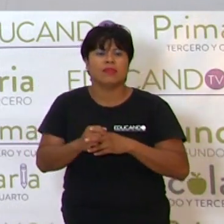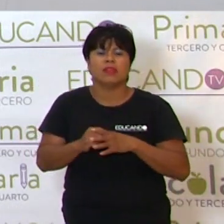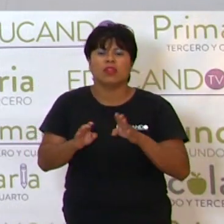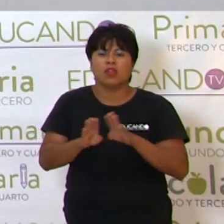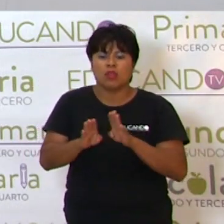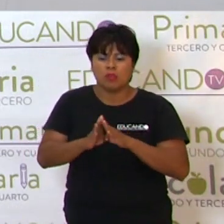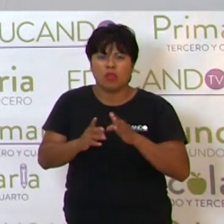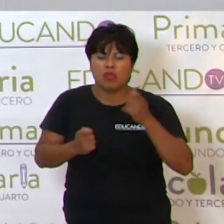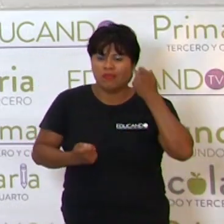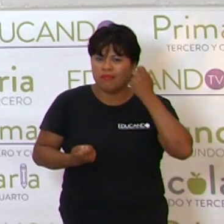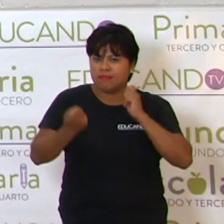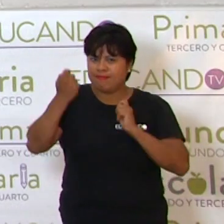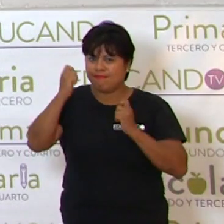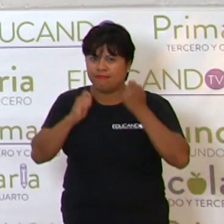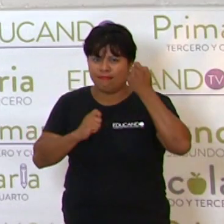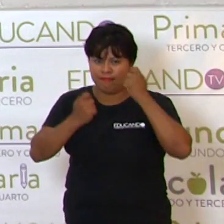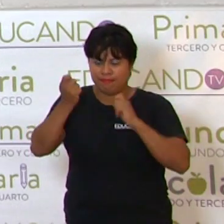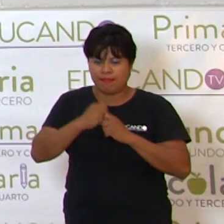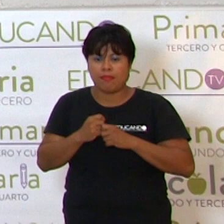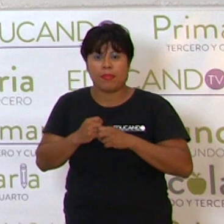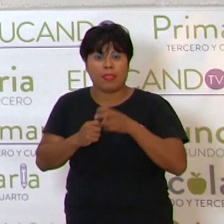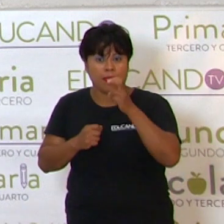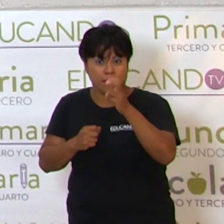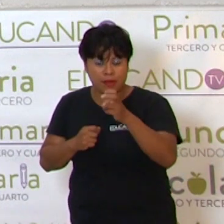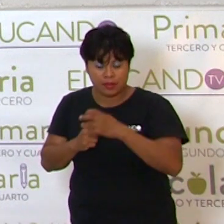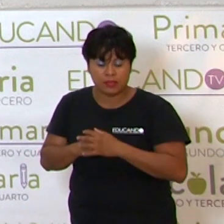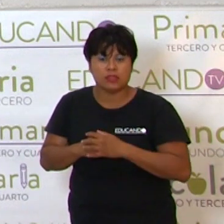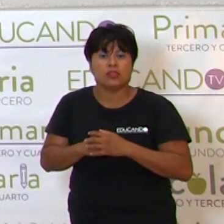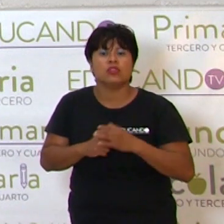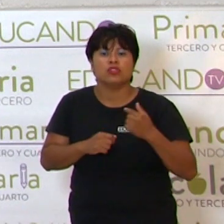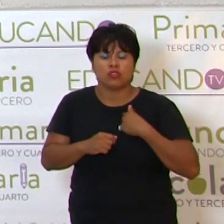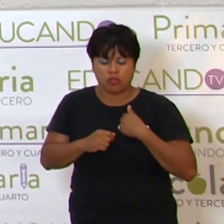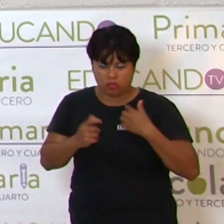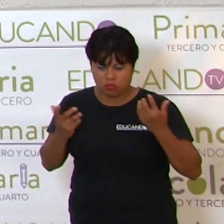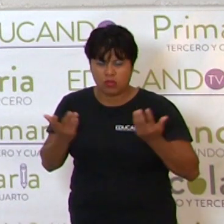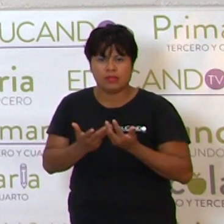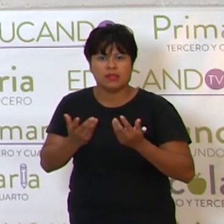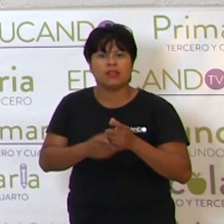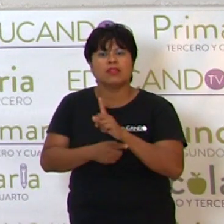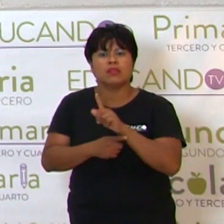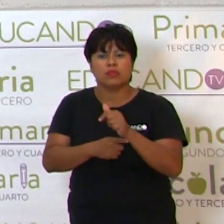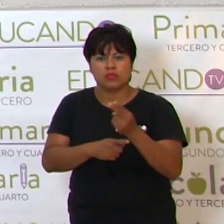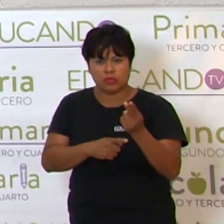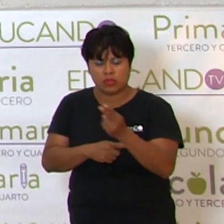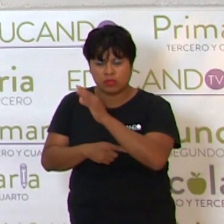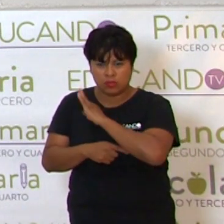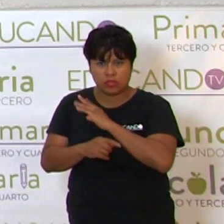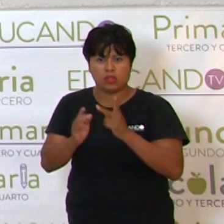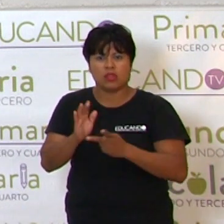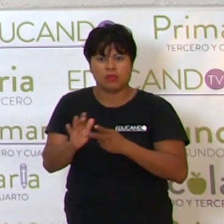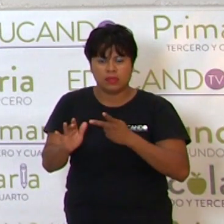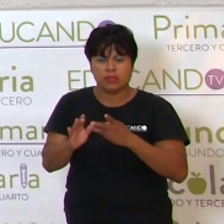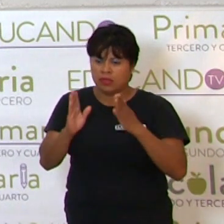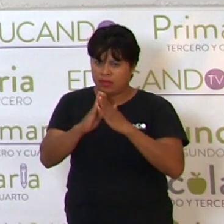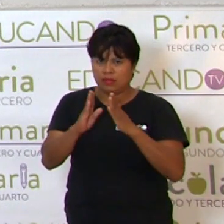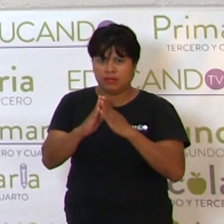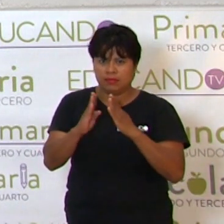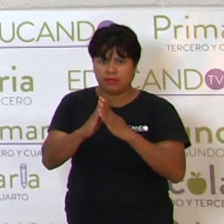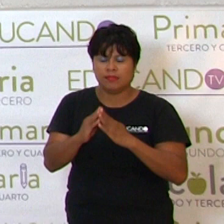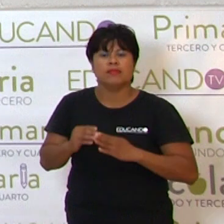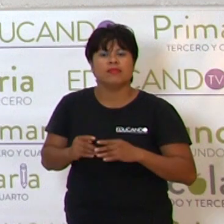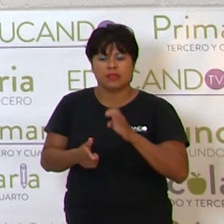posturas corporales. Y para eso, pues yo los voy a hacer y luego ustedes los pueden volver a repetir en casita.